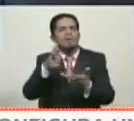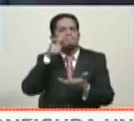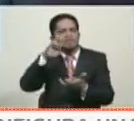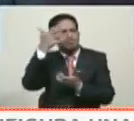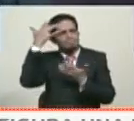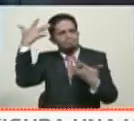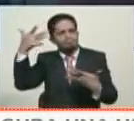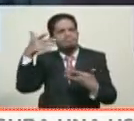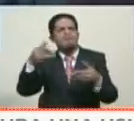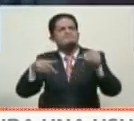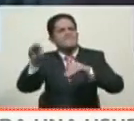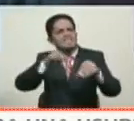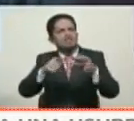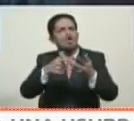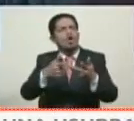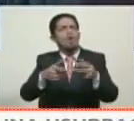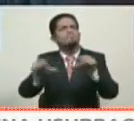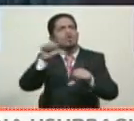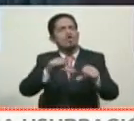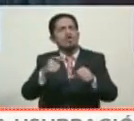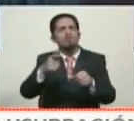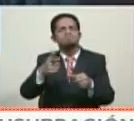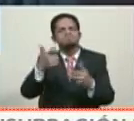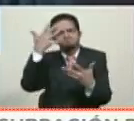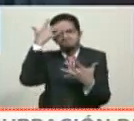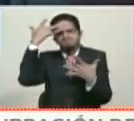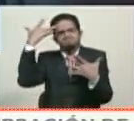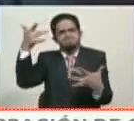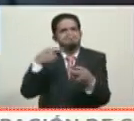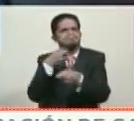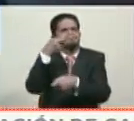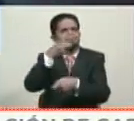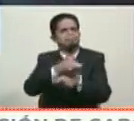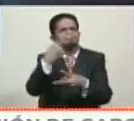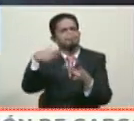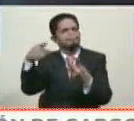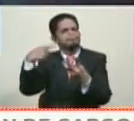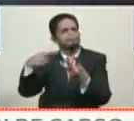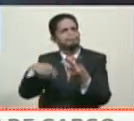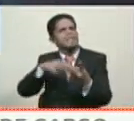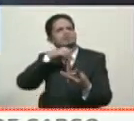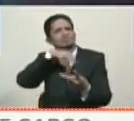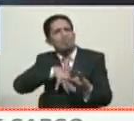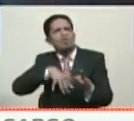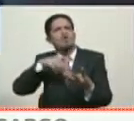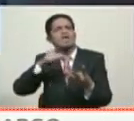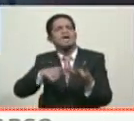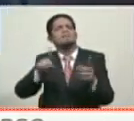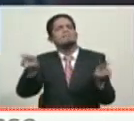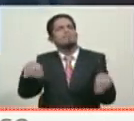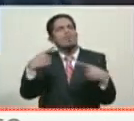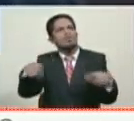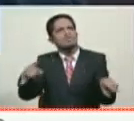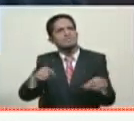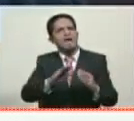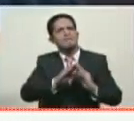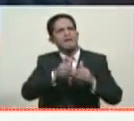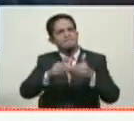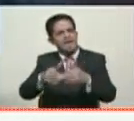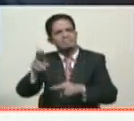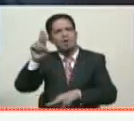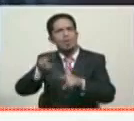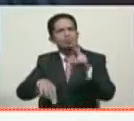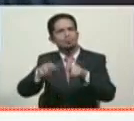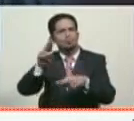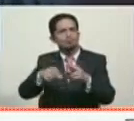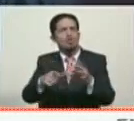físicos, químicos, biólogos, geógrafos, geodestas, filósofos, historiadores, músicos, navegantes, constructores de